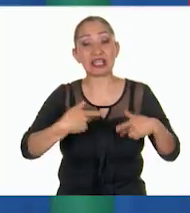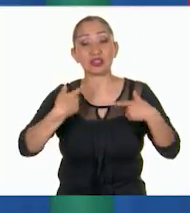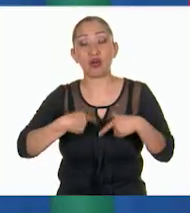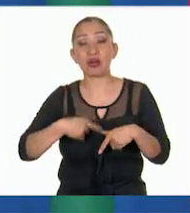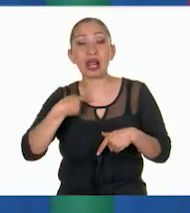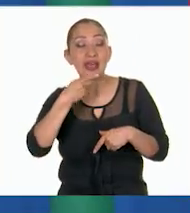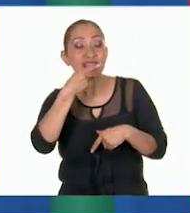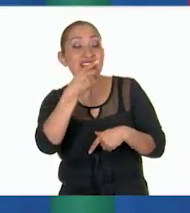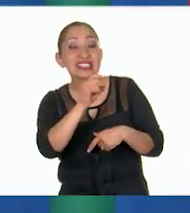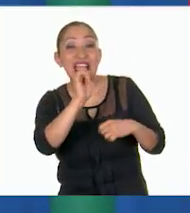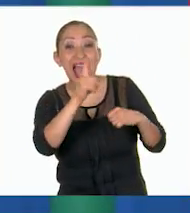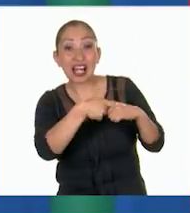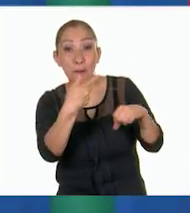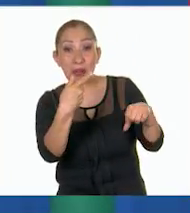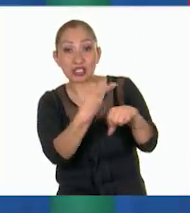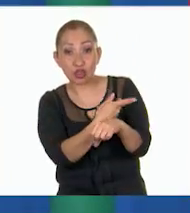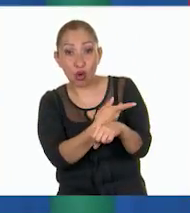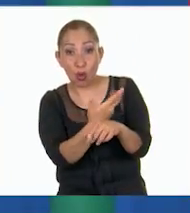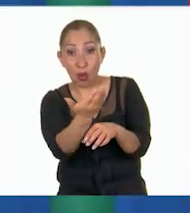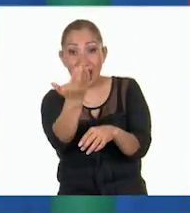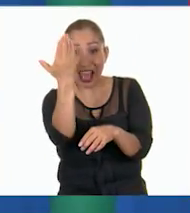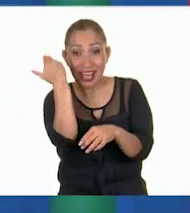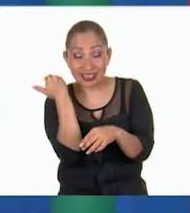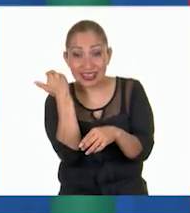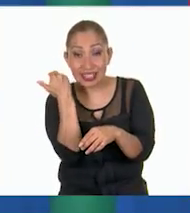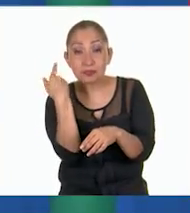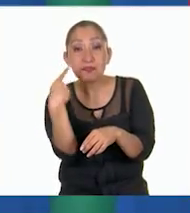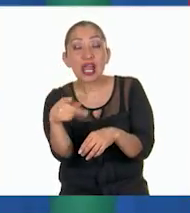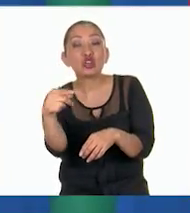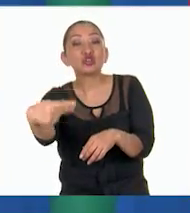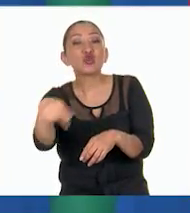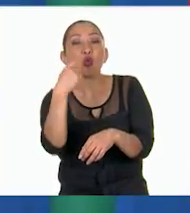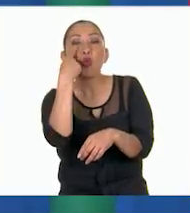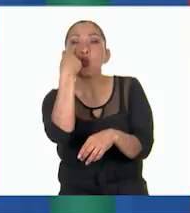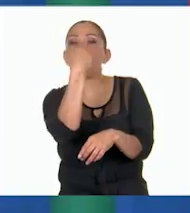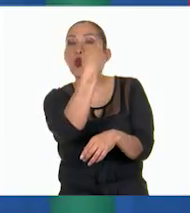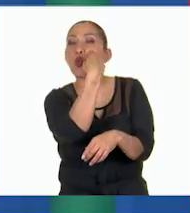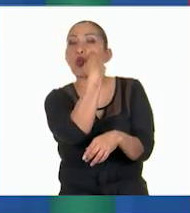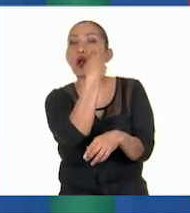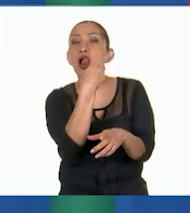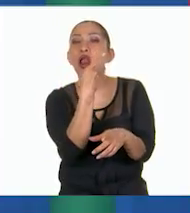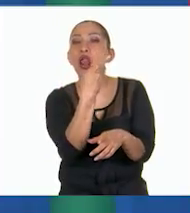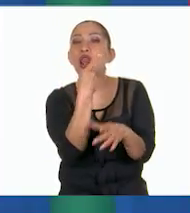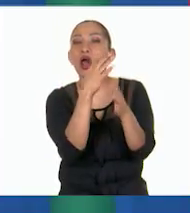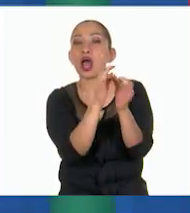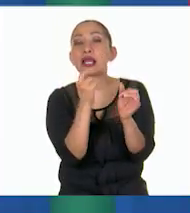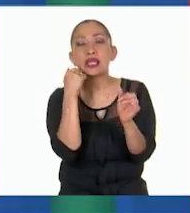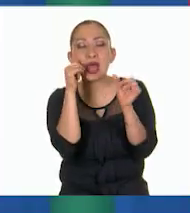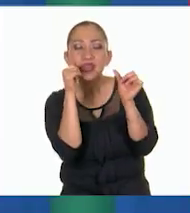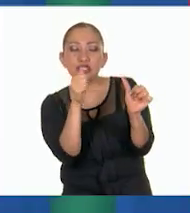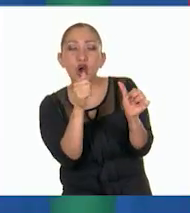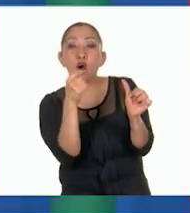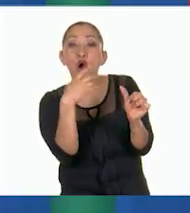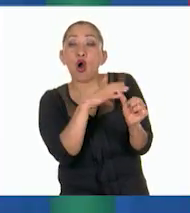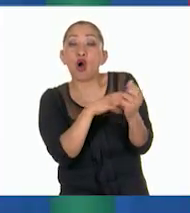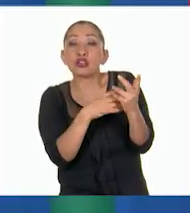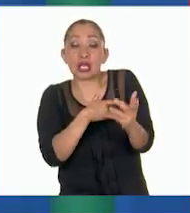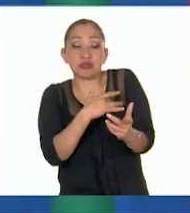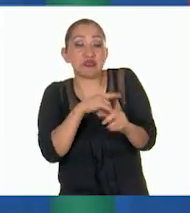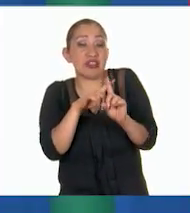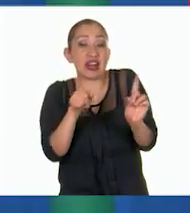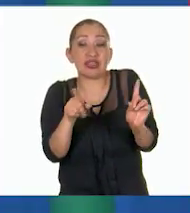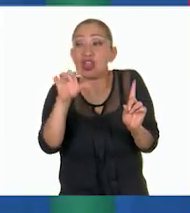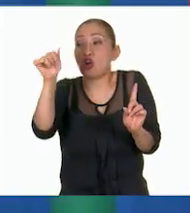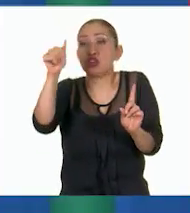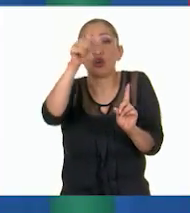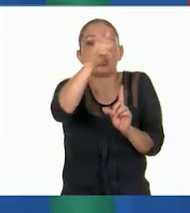narra acontecimientos reales del pasado, pero desde su perspectiva, y pone atención en cosas en las que no se fijan los demás